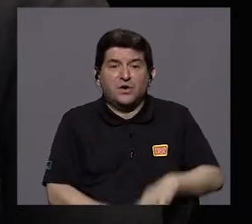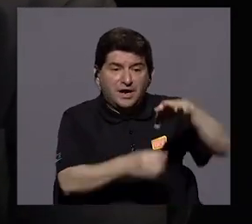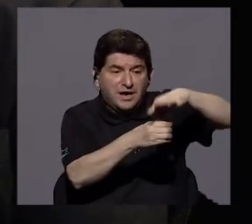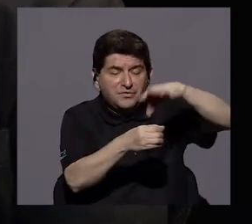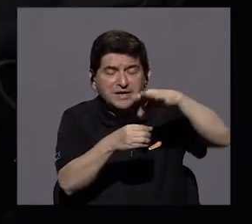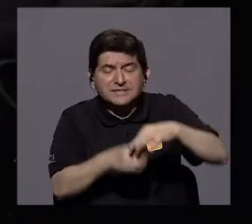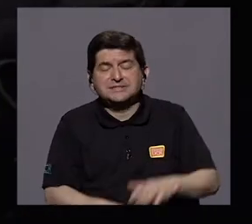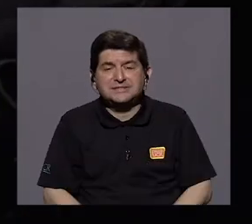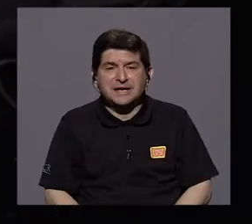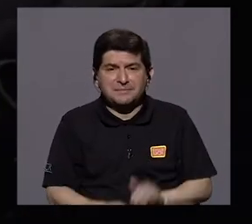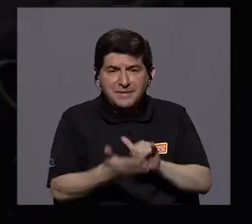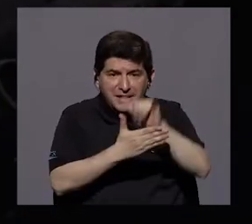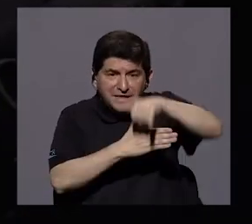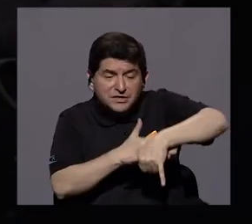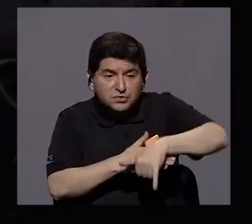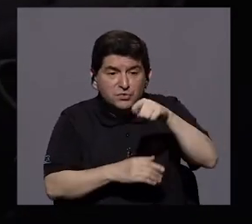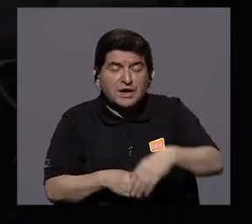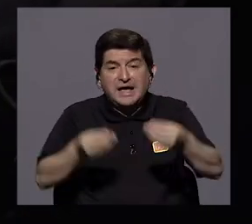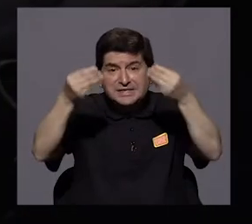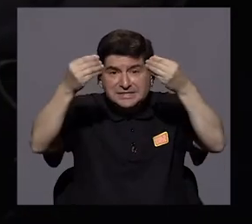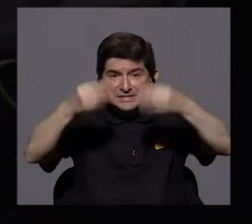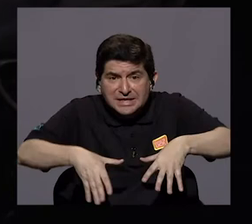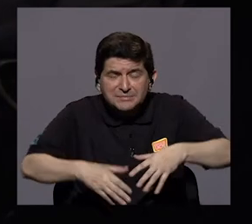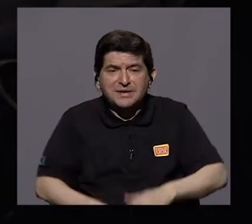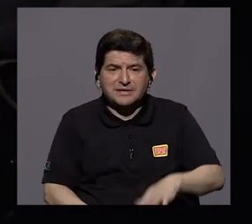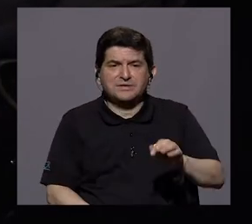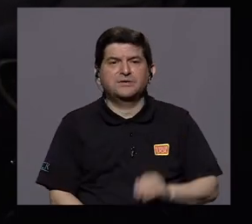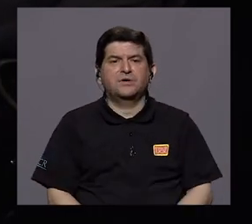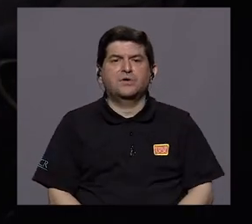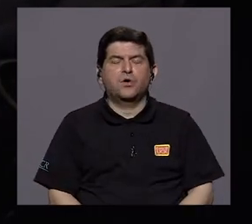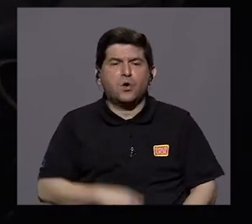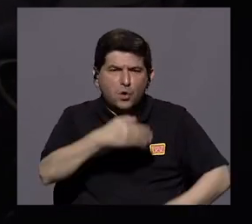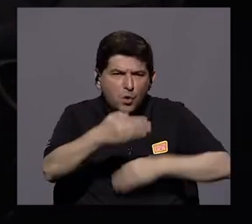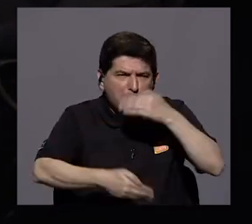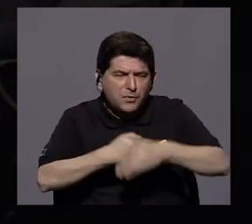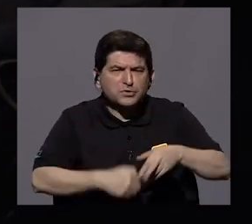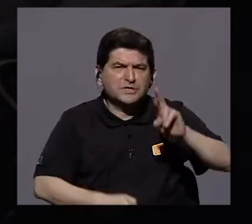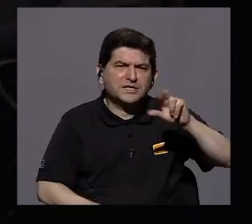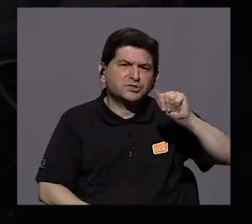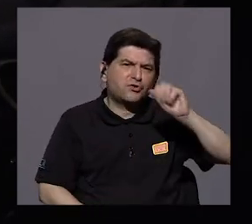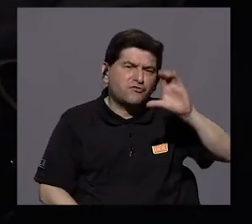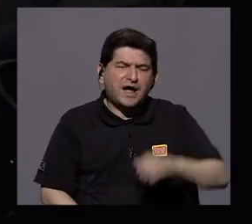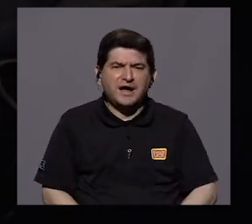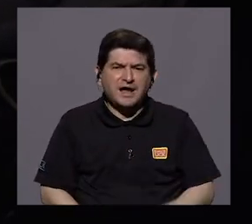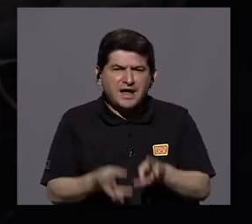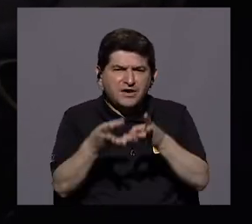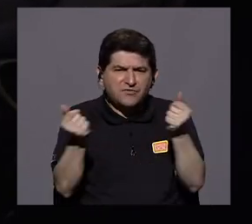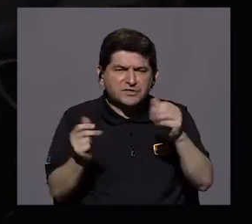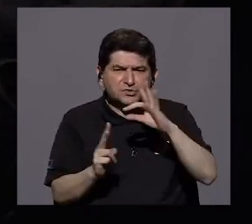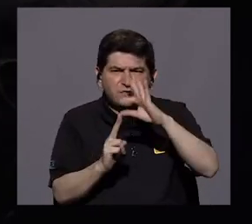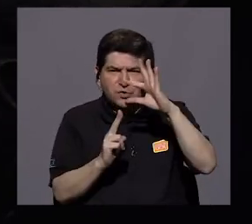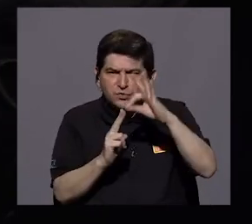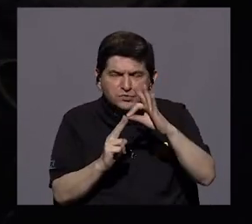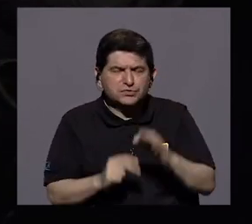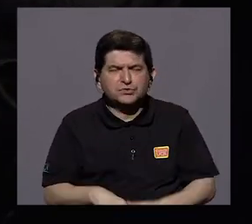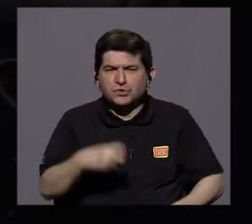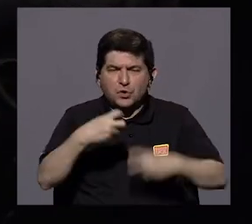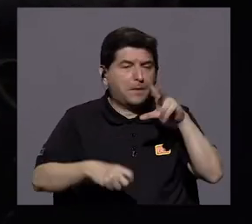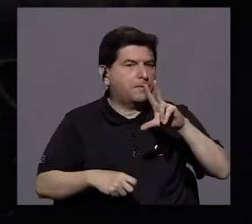todo. Y entonces el otro perdió ese cultivo. Procesos de RACT, de resolución alternativa de conflictos. Sí, pero